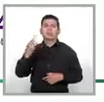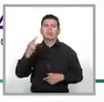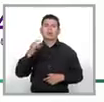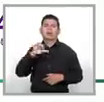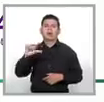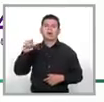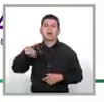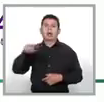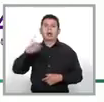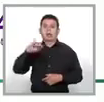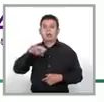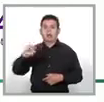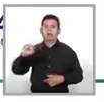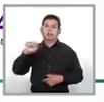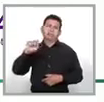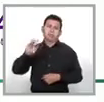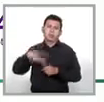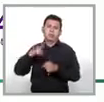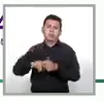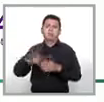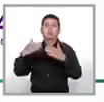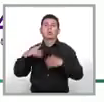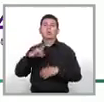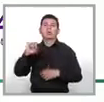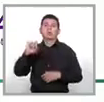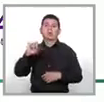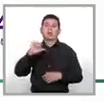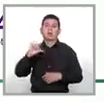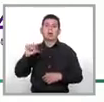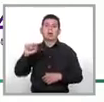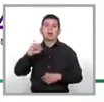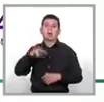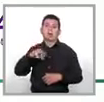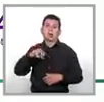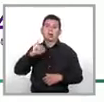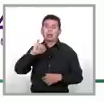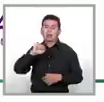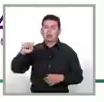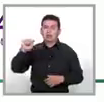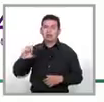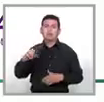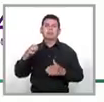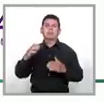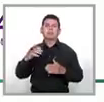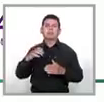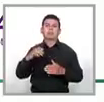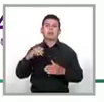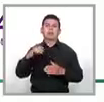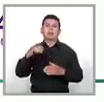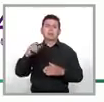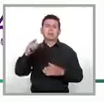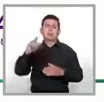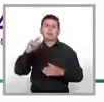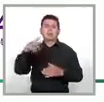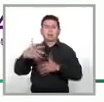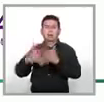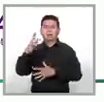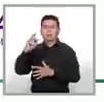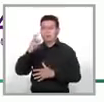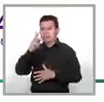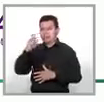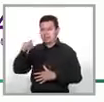en el IMSS régimen ordinario, 120 en el ISSSTE, 15 en Pemex, 51 en